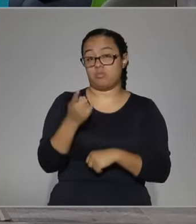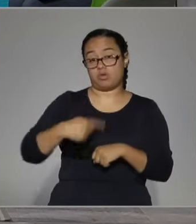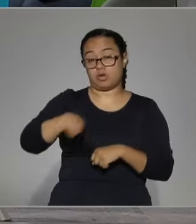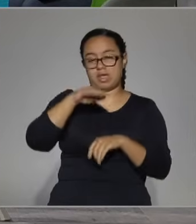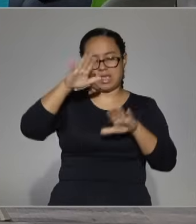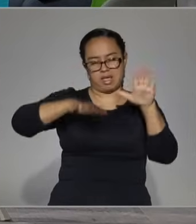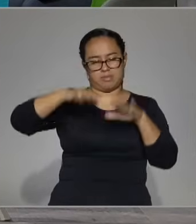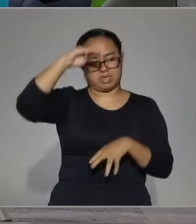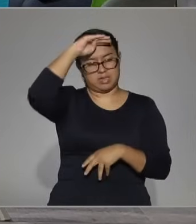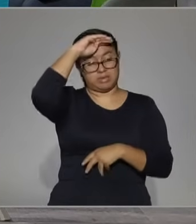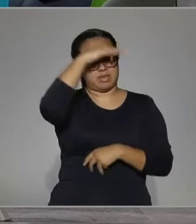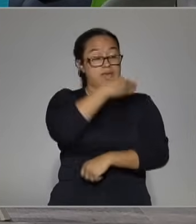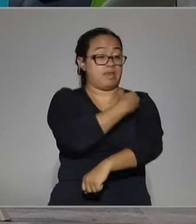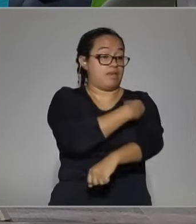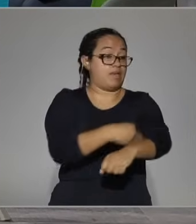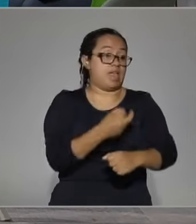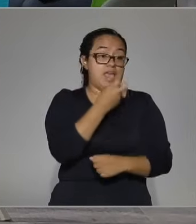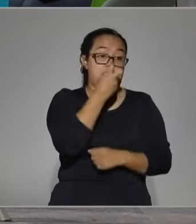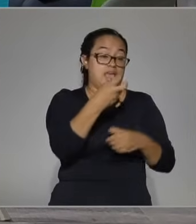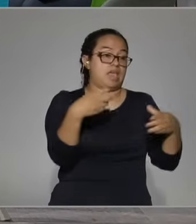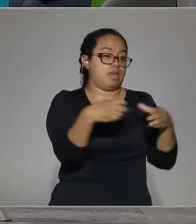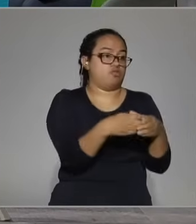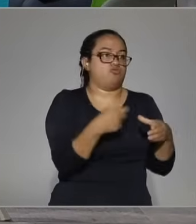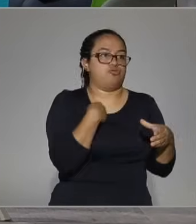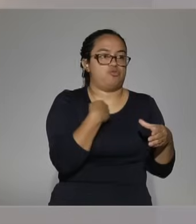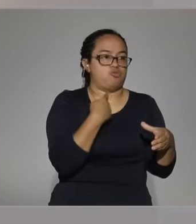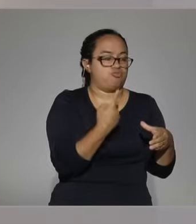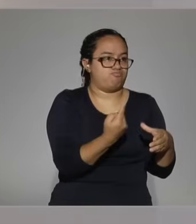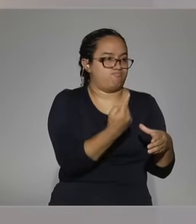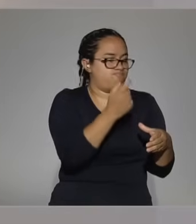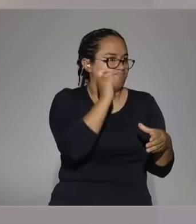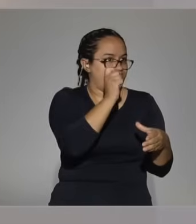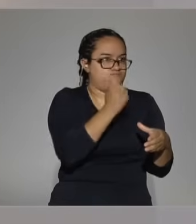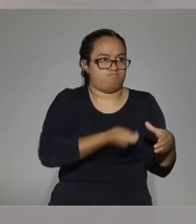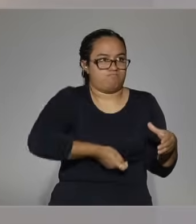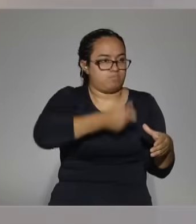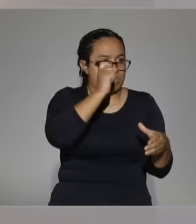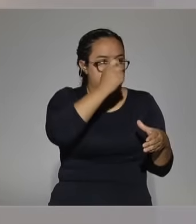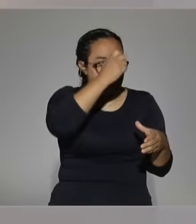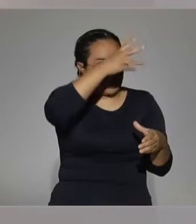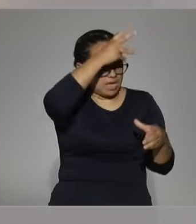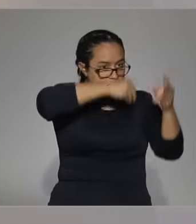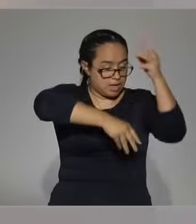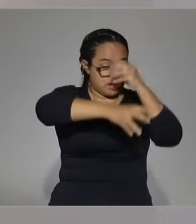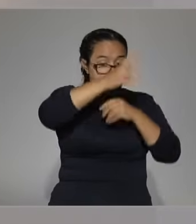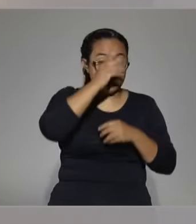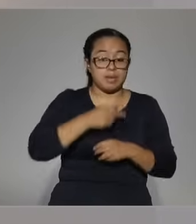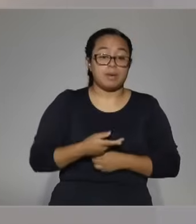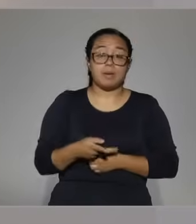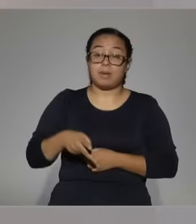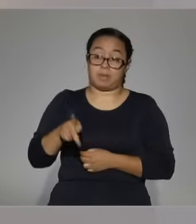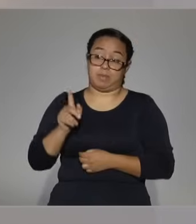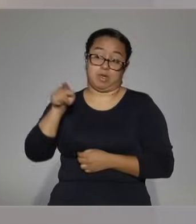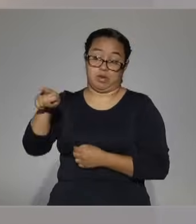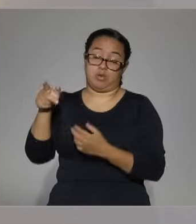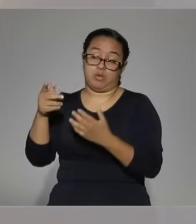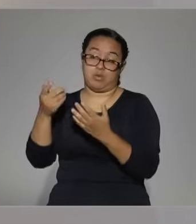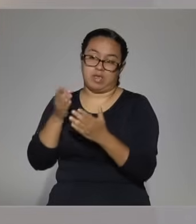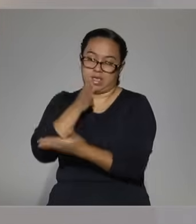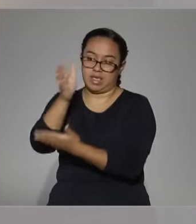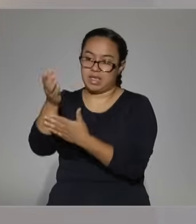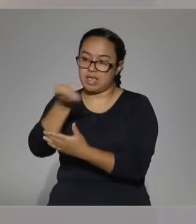es la primera instancia de aprendizaje y la formación académica es la primera